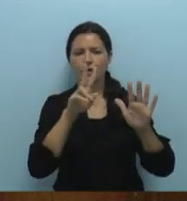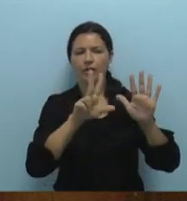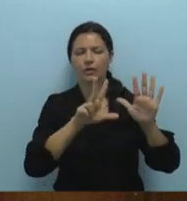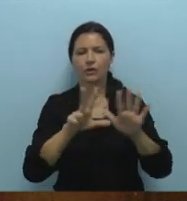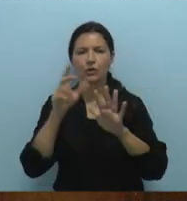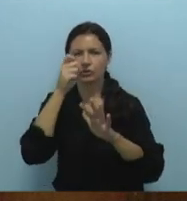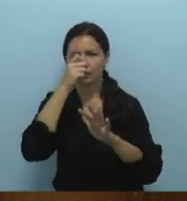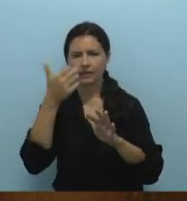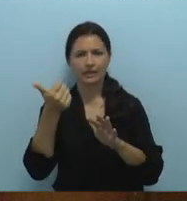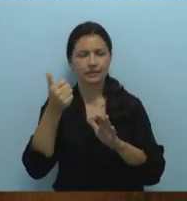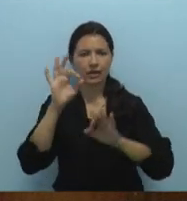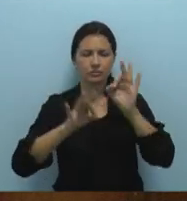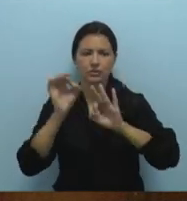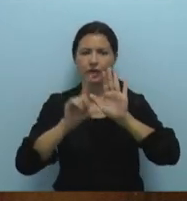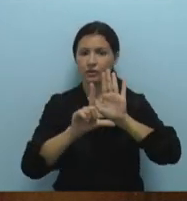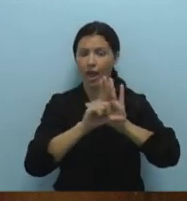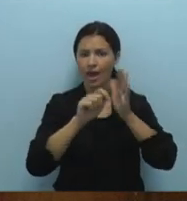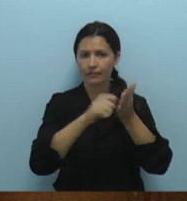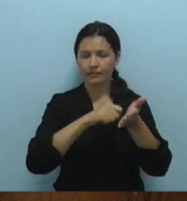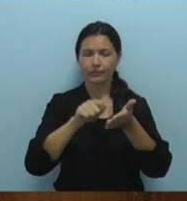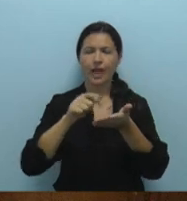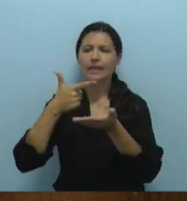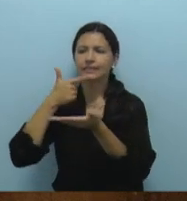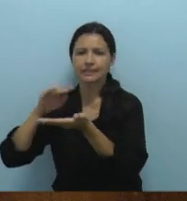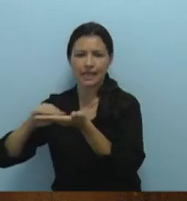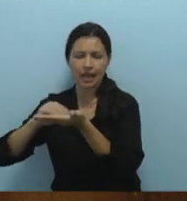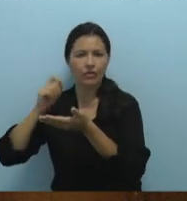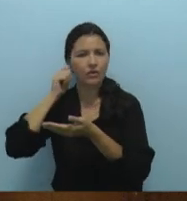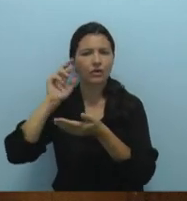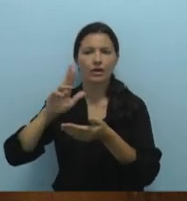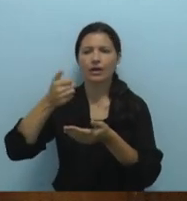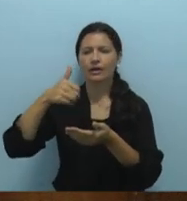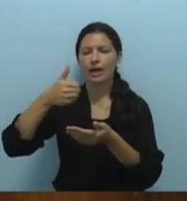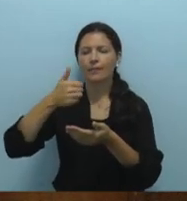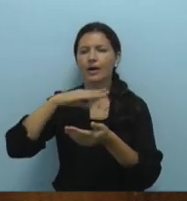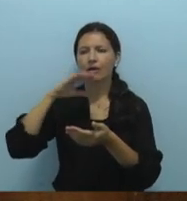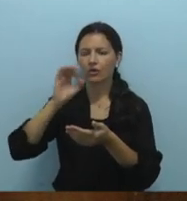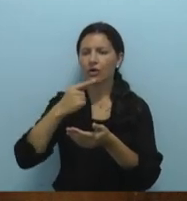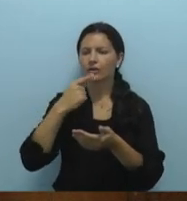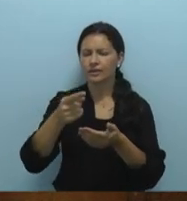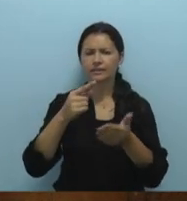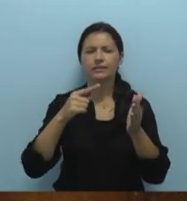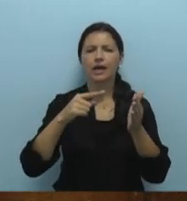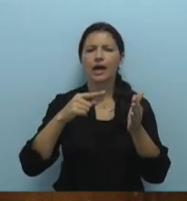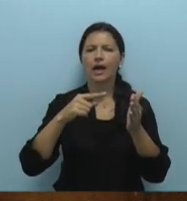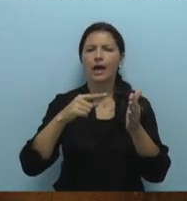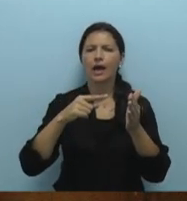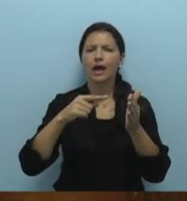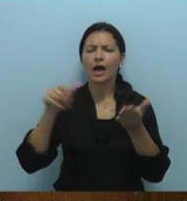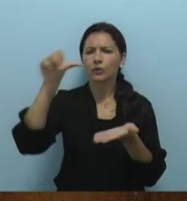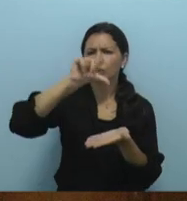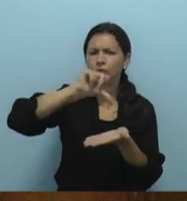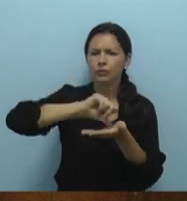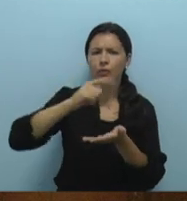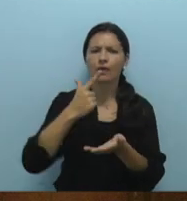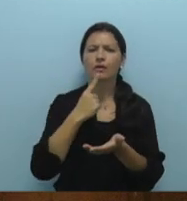54826, proyecto de ley del senador Gramajo, venido en revisión, por el cual se declara la ciudad de Tostado, departamento 9 de julio, capital provincial de